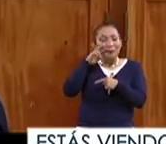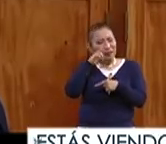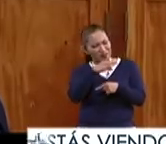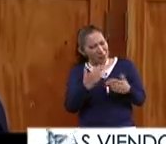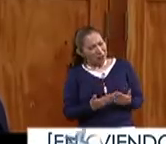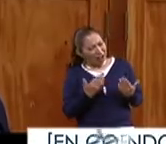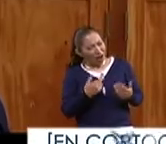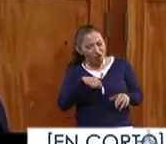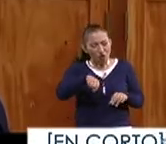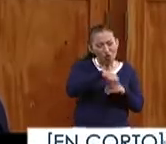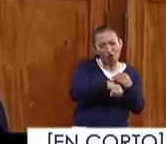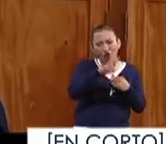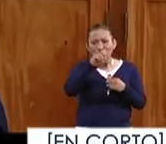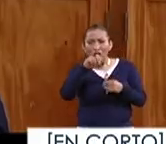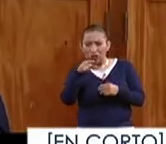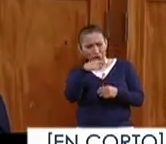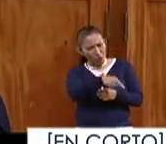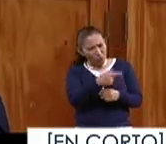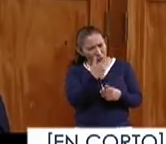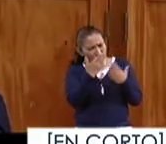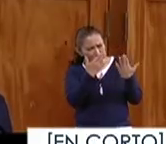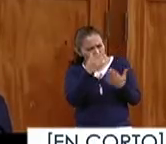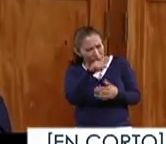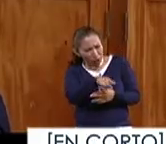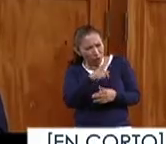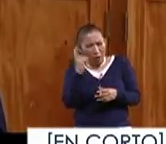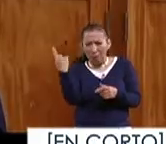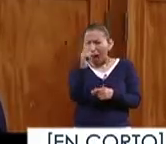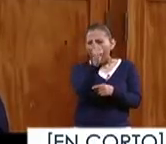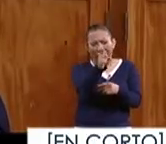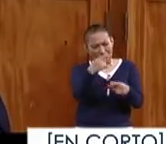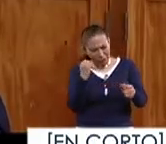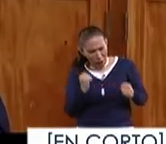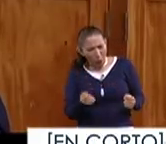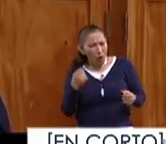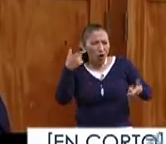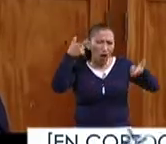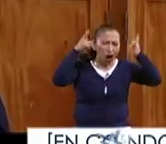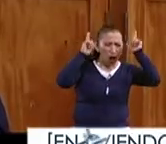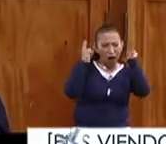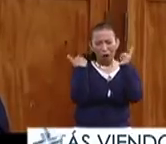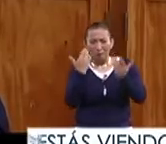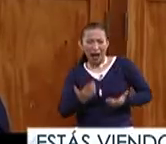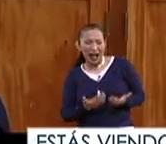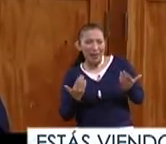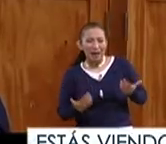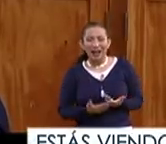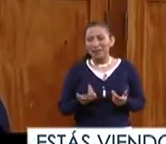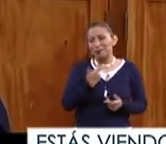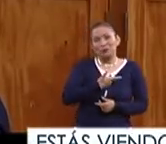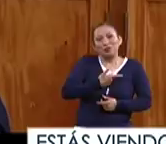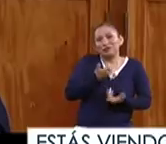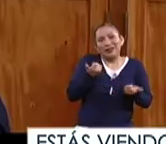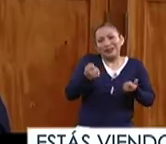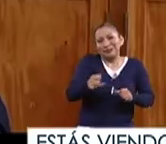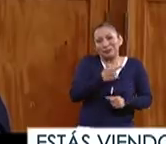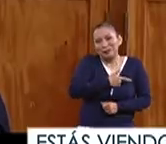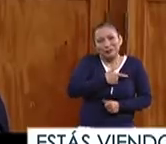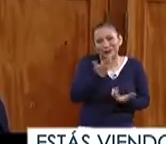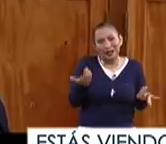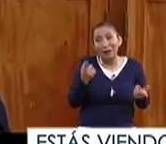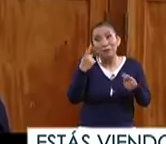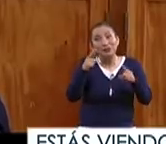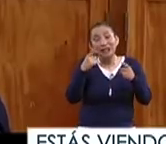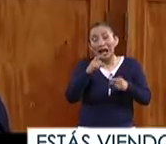bailar rock and roll, otras dicen, tú nunca estudiaste, nunca fuiste a la escuela, eres un vago. Siempre has bailado, estado en esto, ¿no? Pero